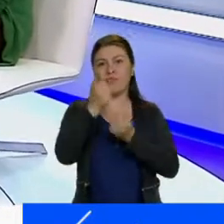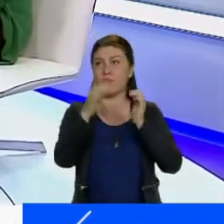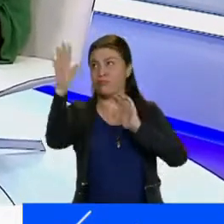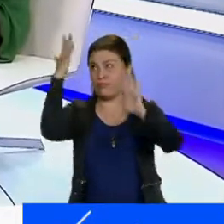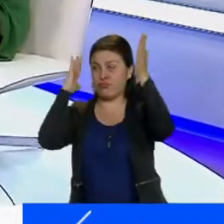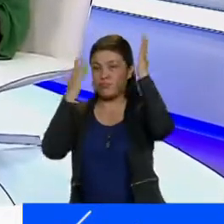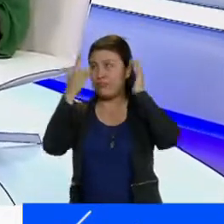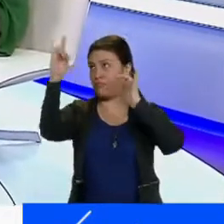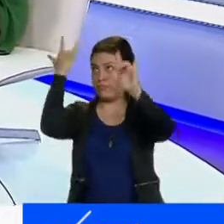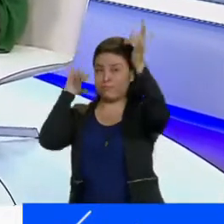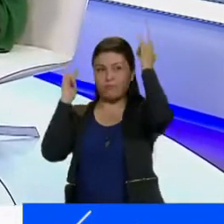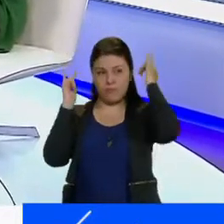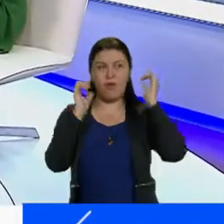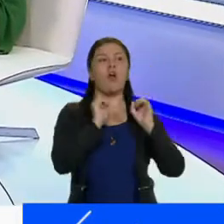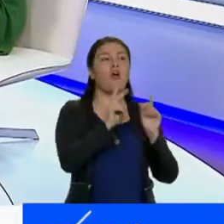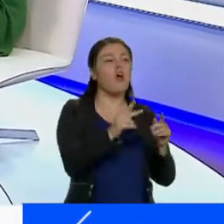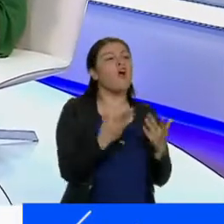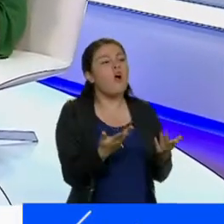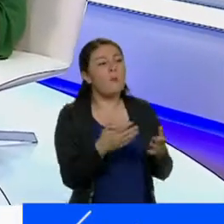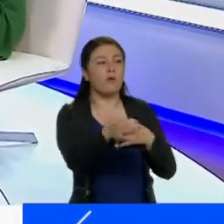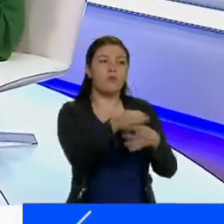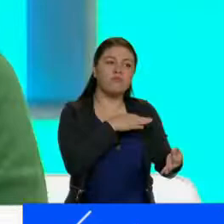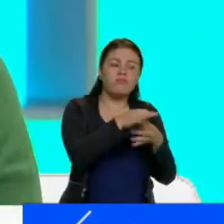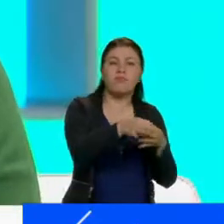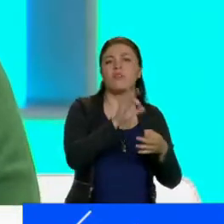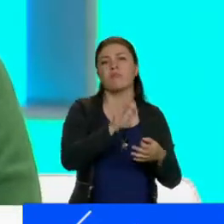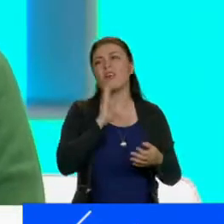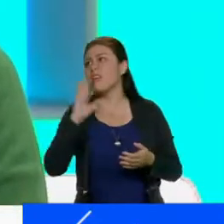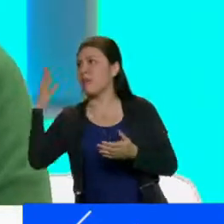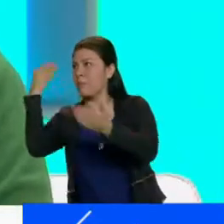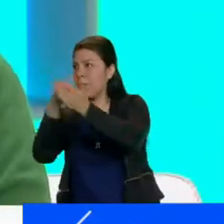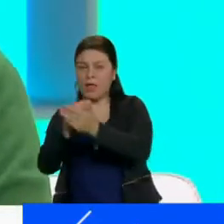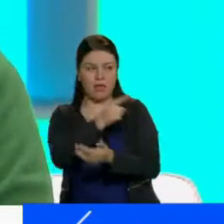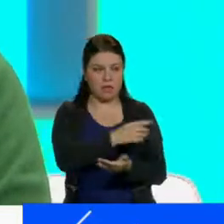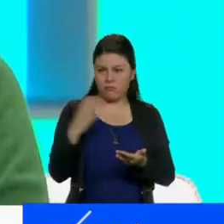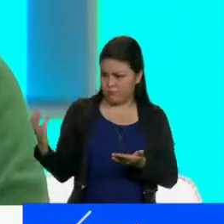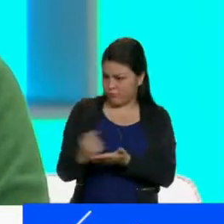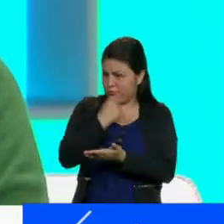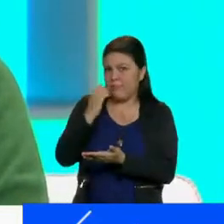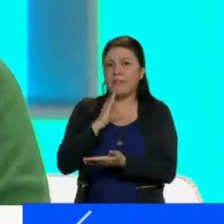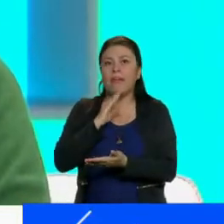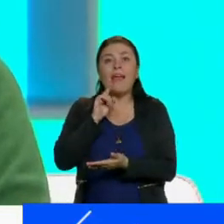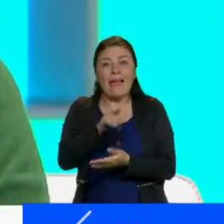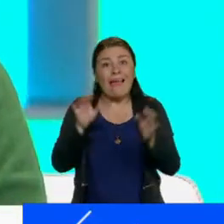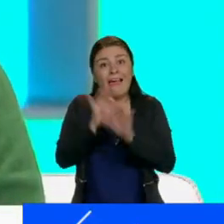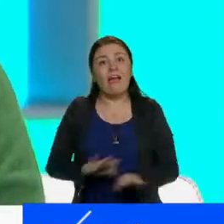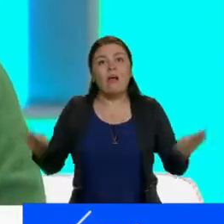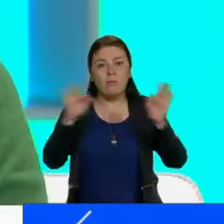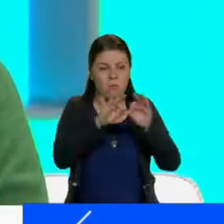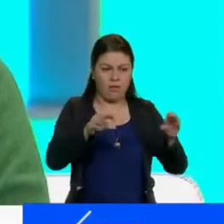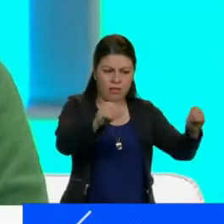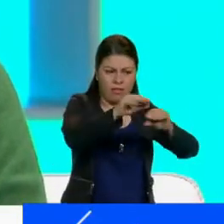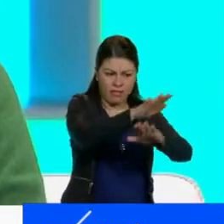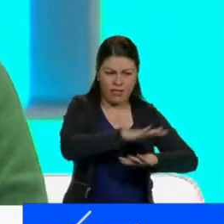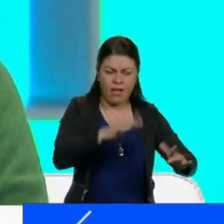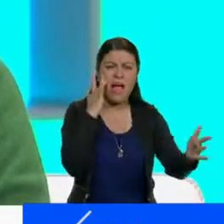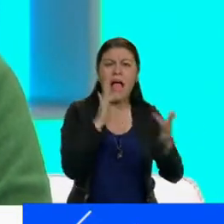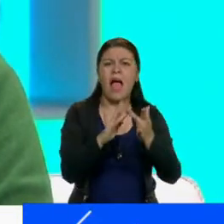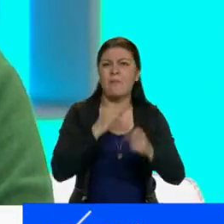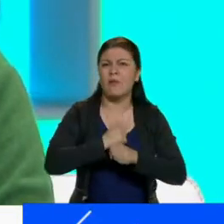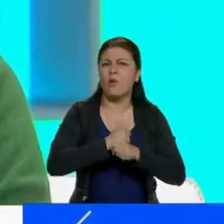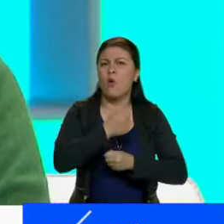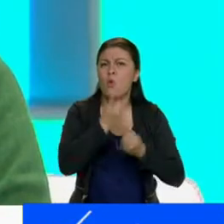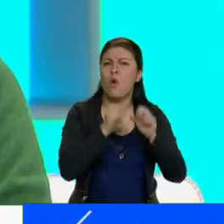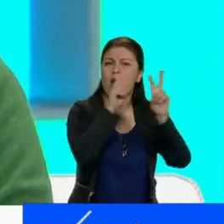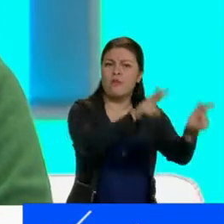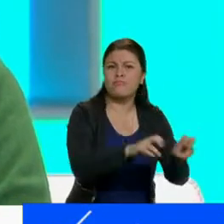ok, ¿cómo? ¿Cómo es la distribución de esos beneficios? ¿Quién paga? ¿Quién recibe? Ese tipo de cosas que son decisiones que se pueden tomar y en